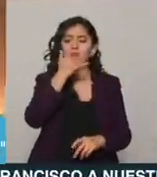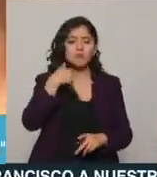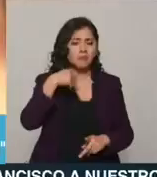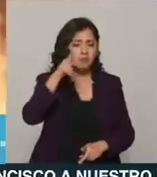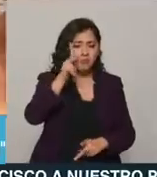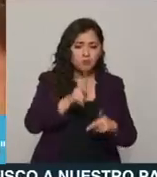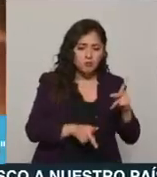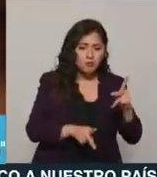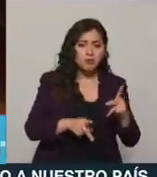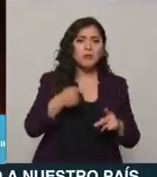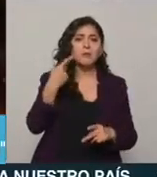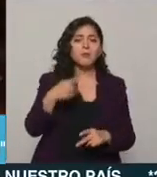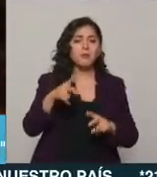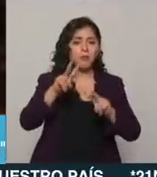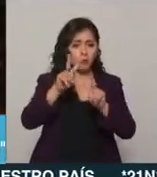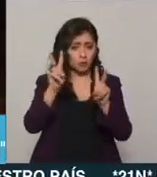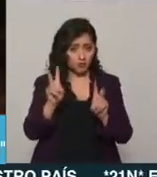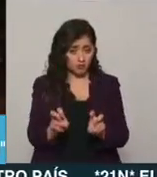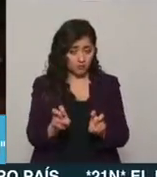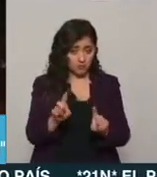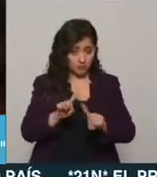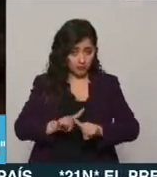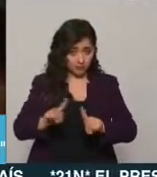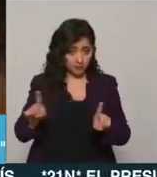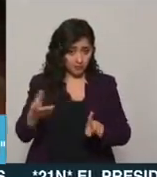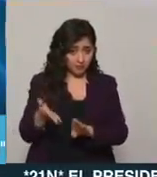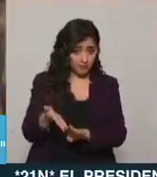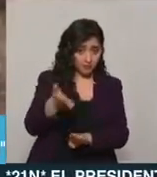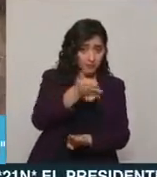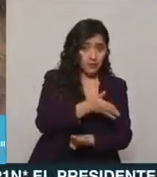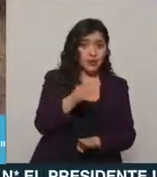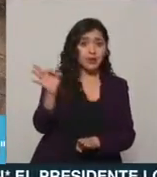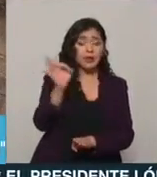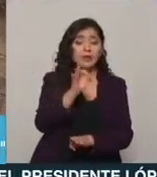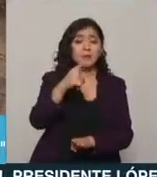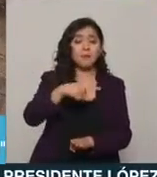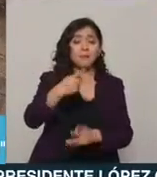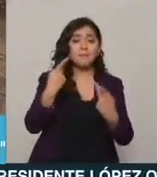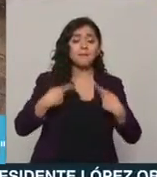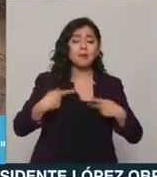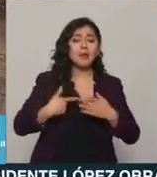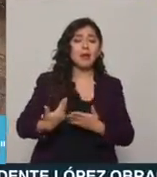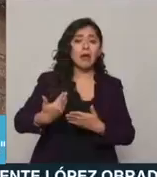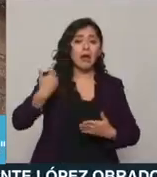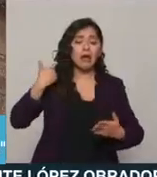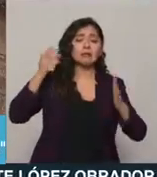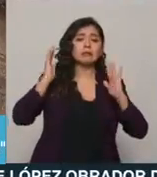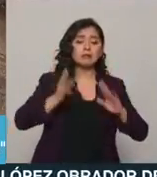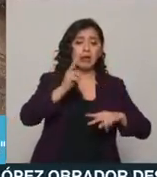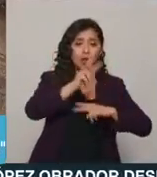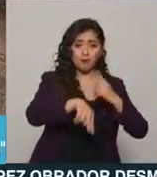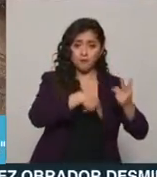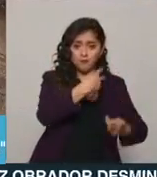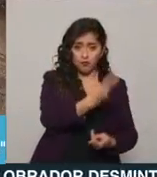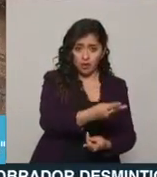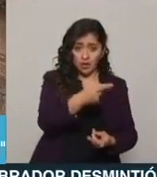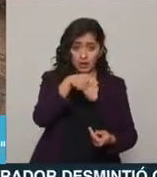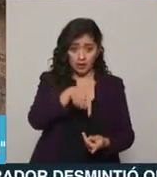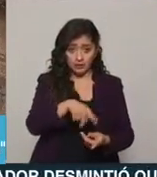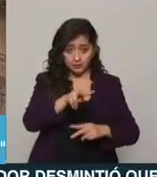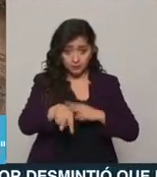temas completamente diferentes a la edición anterior, por si alguien de nuestra audiencia tuvo pues la oportunidad de visitarlos el año pasado, sería una